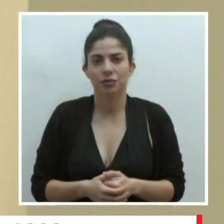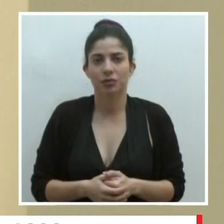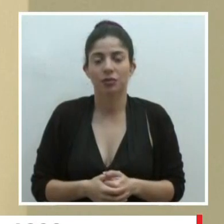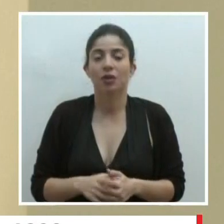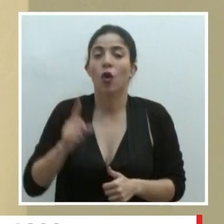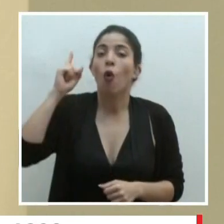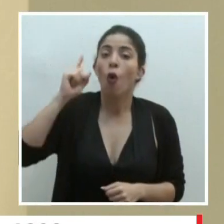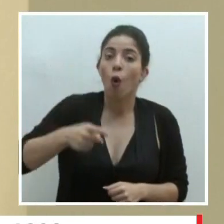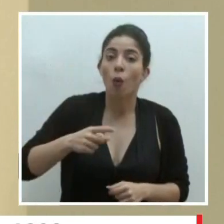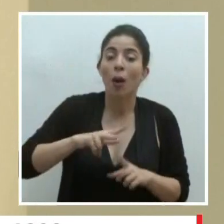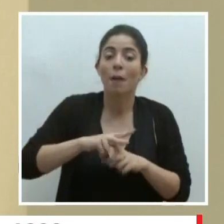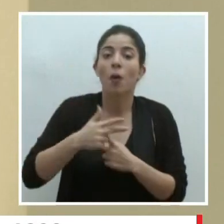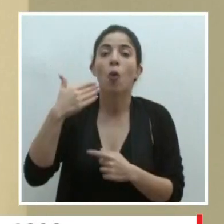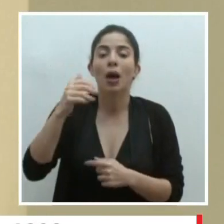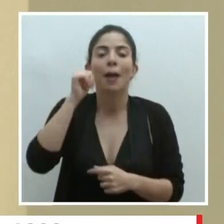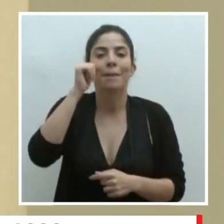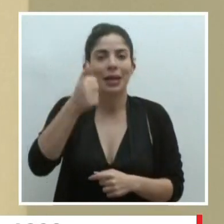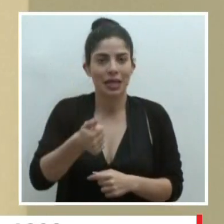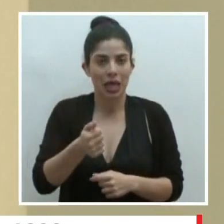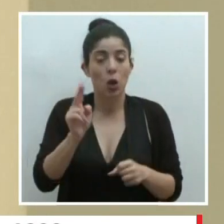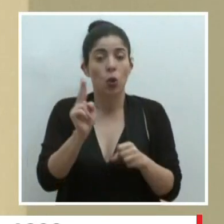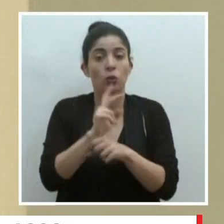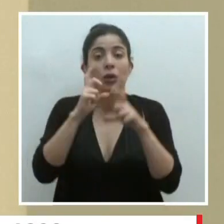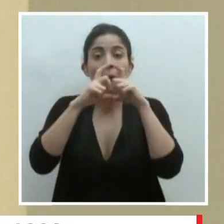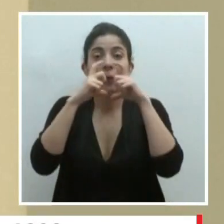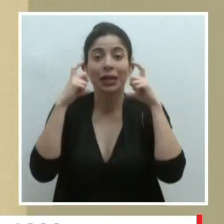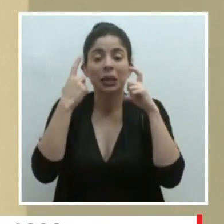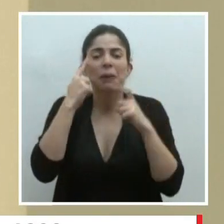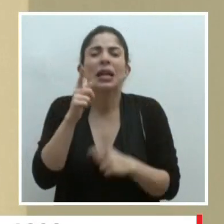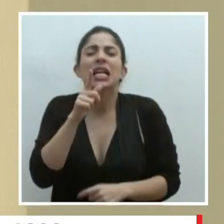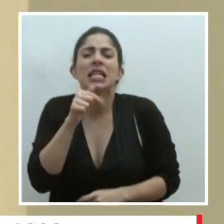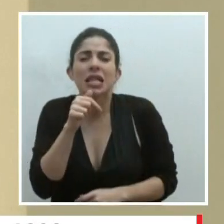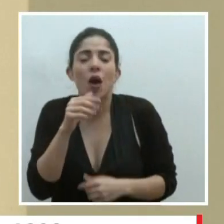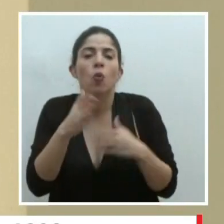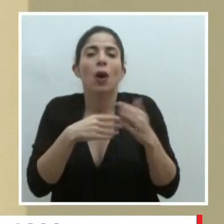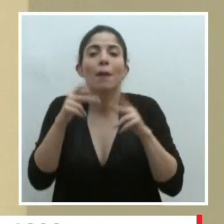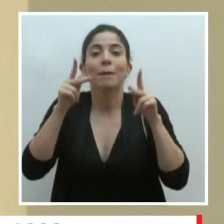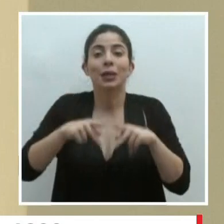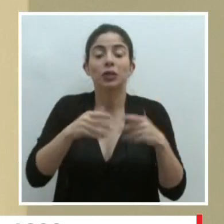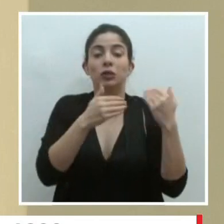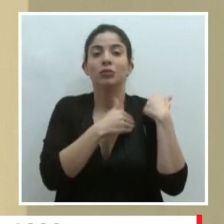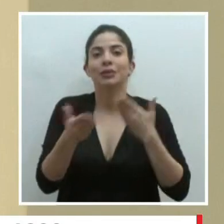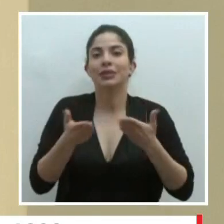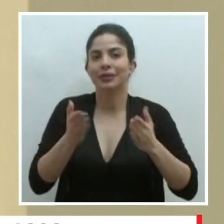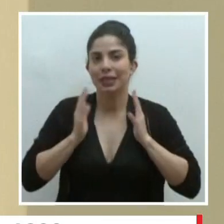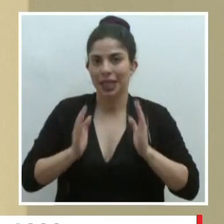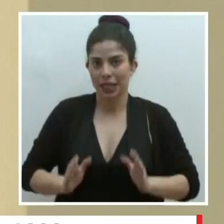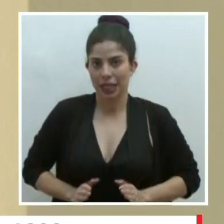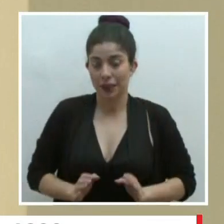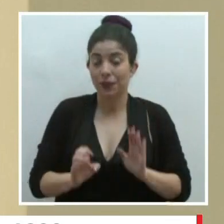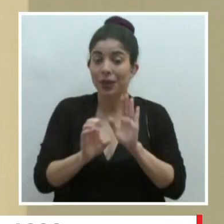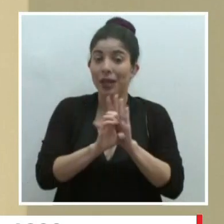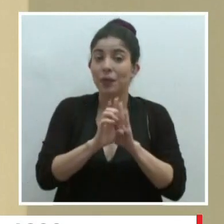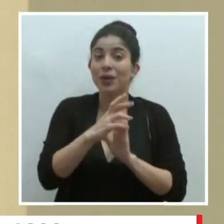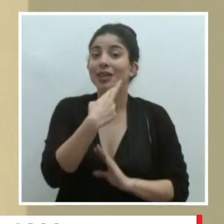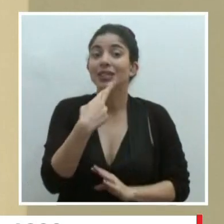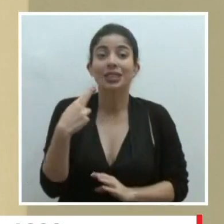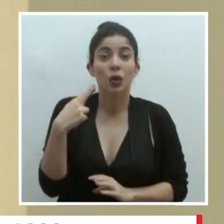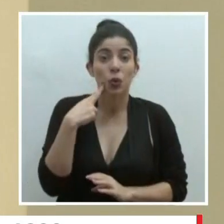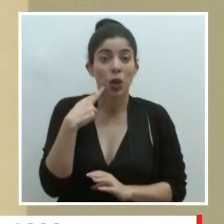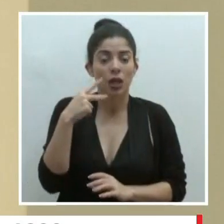será obligatorio a partir de mañana el uso de mascarillas para toda persona que atienda público. En el caso de restaurantes,